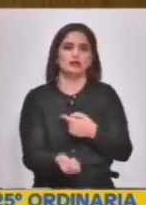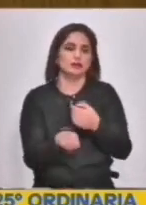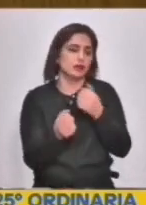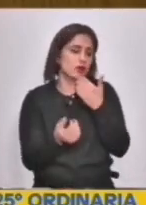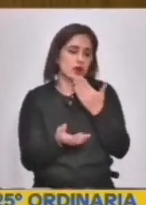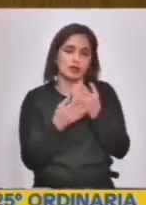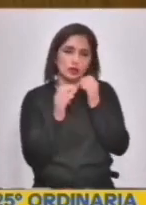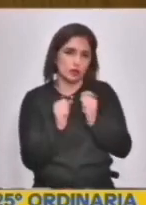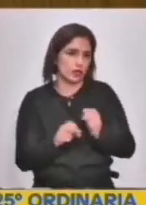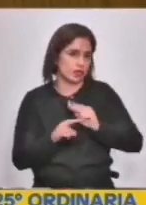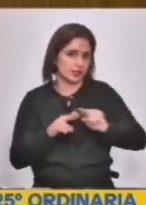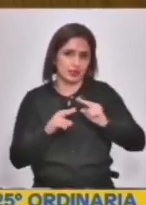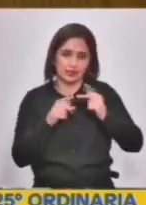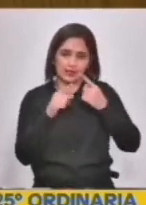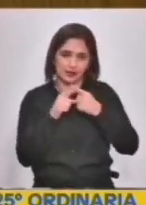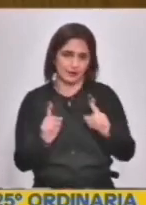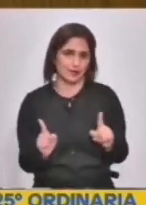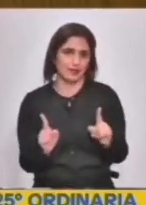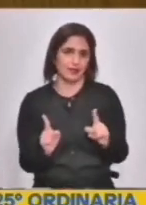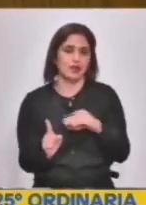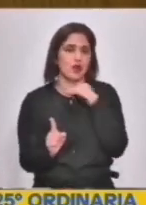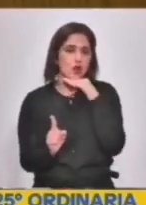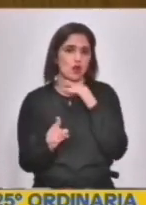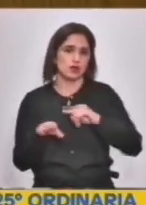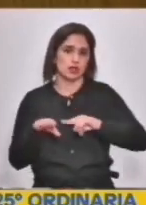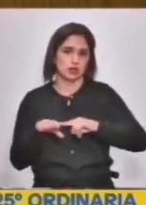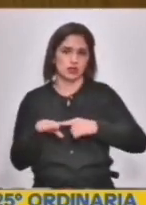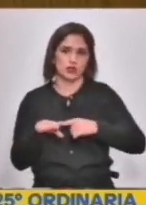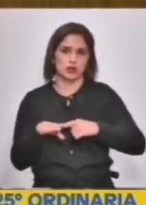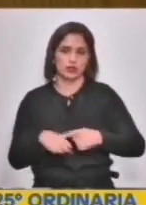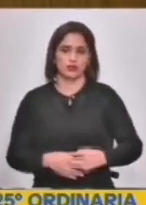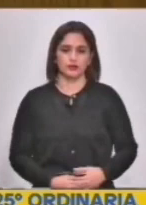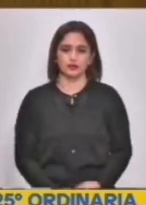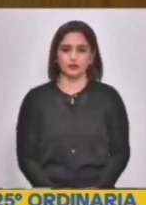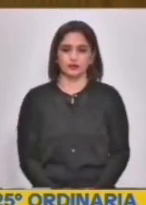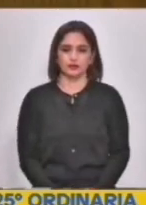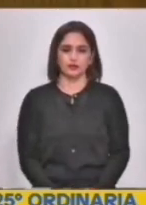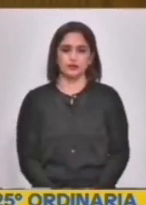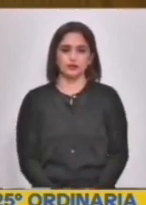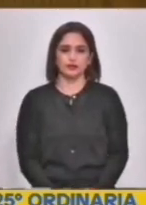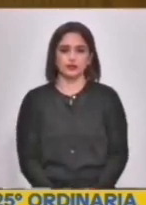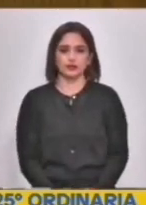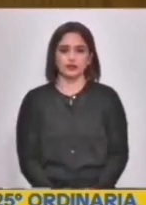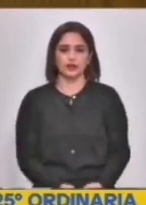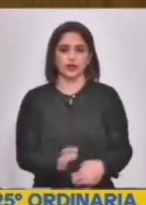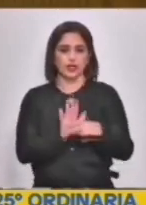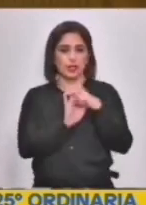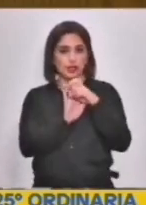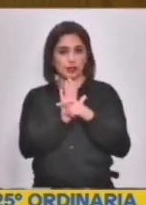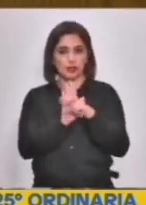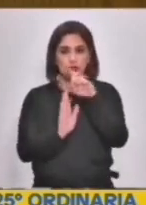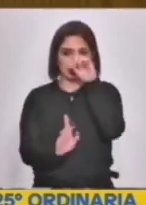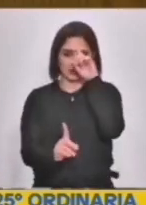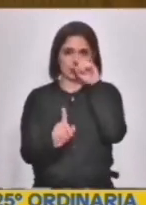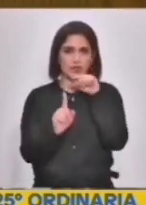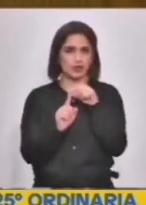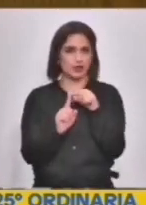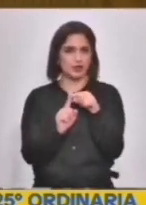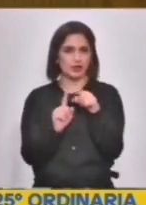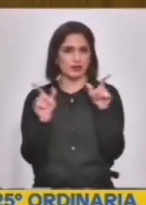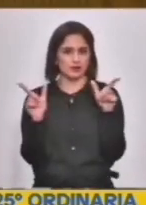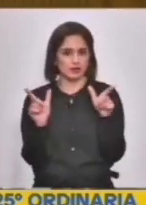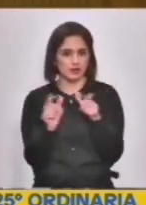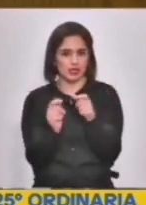de verdad hacerse una manera distinta utilizando la tecnología y este proyecto que tiene como objetivo central